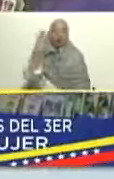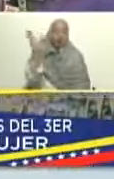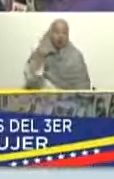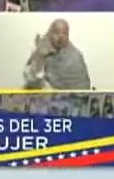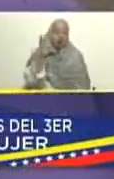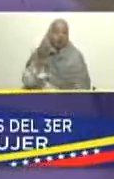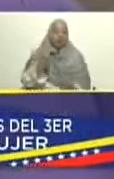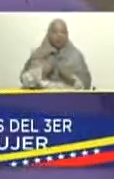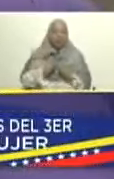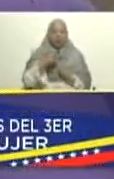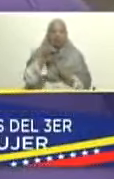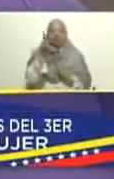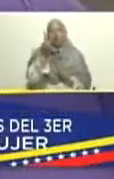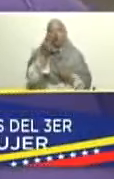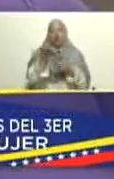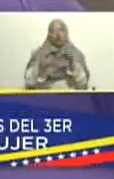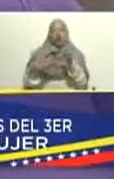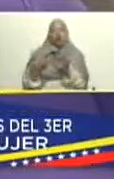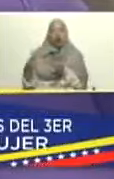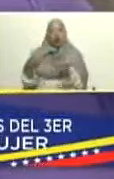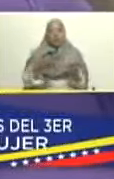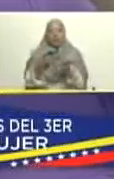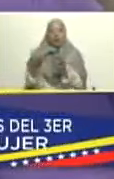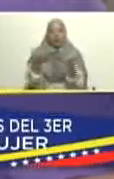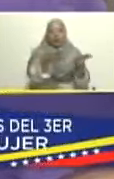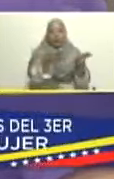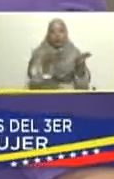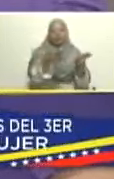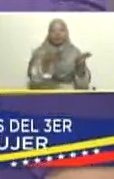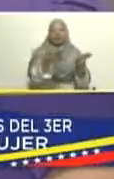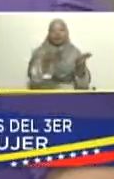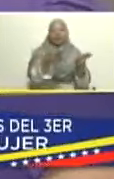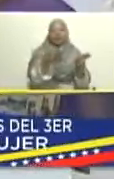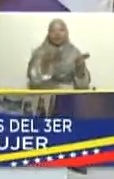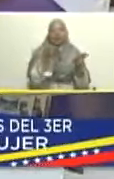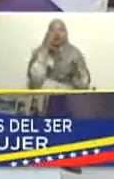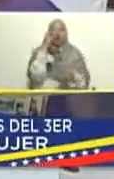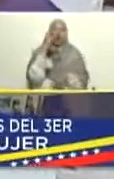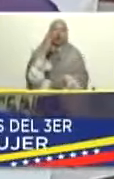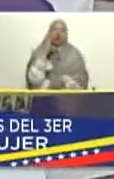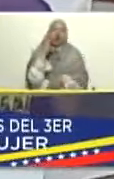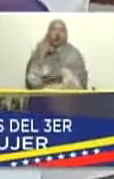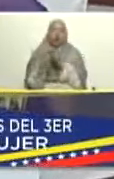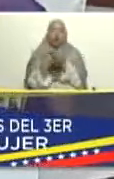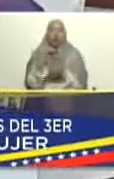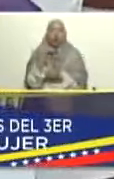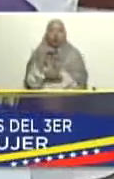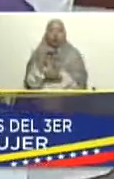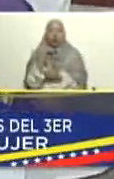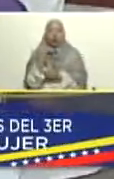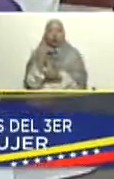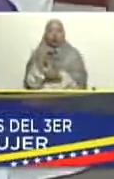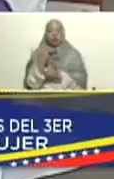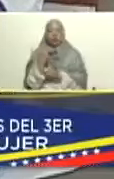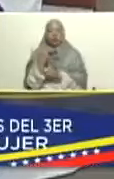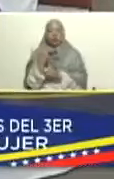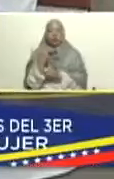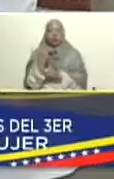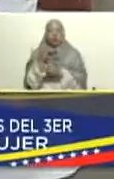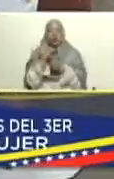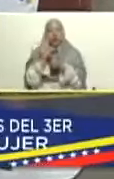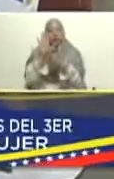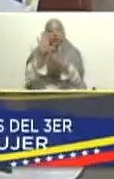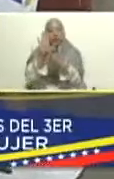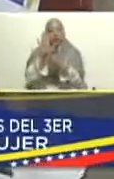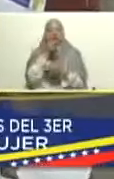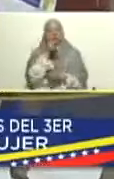en Los Dos Caminos. Trabajo el cacao, soy pintubar, chocolatier. Esta es tu presentación,